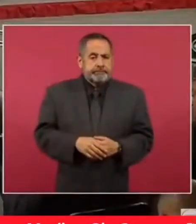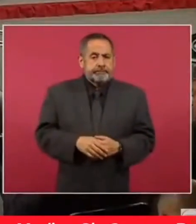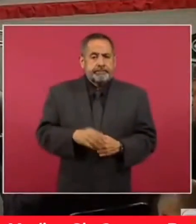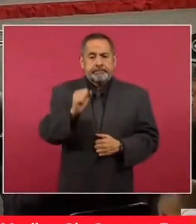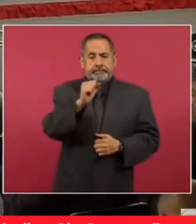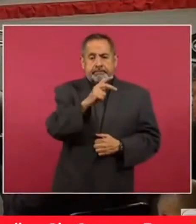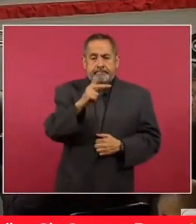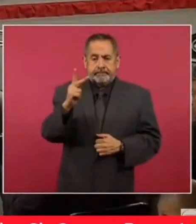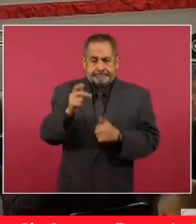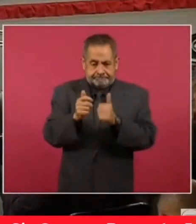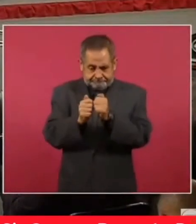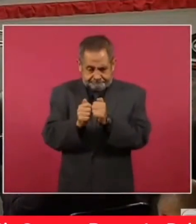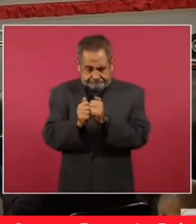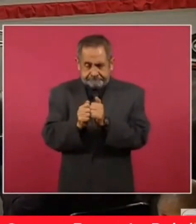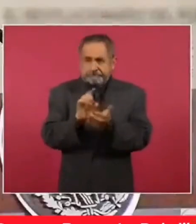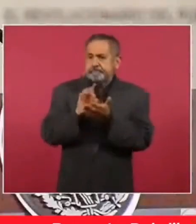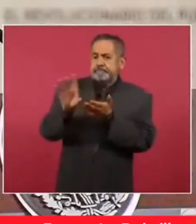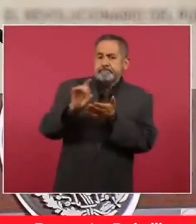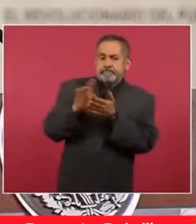de Litro por Litro